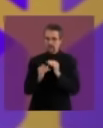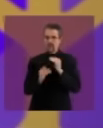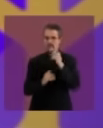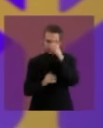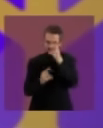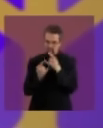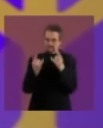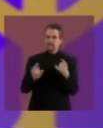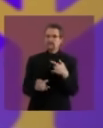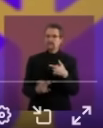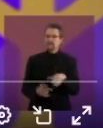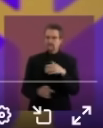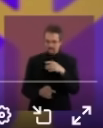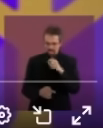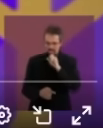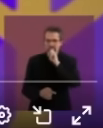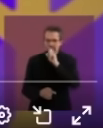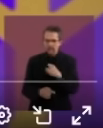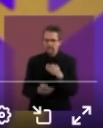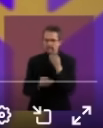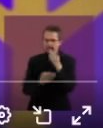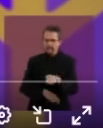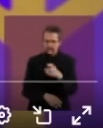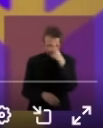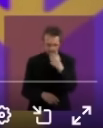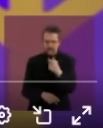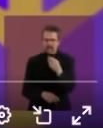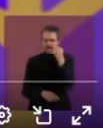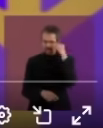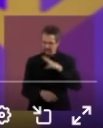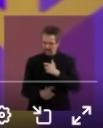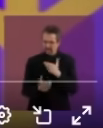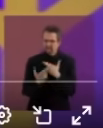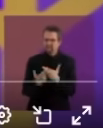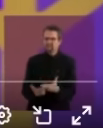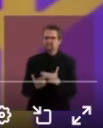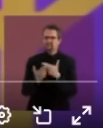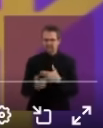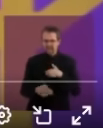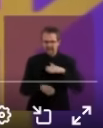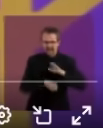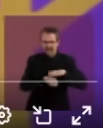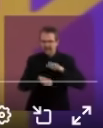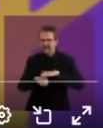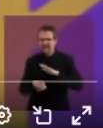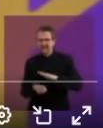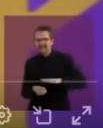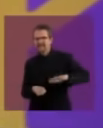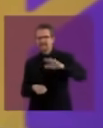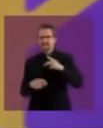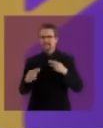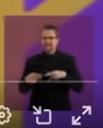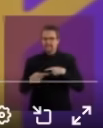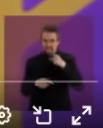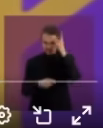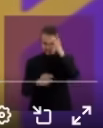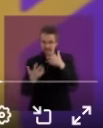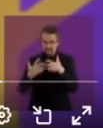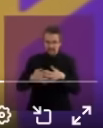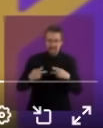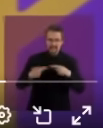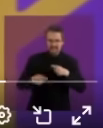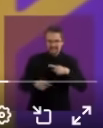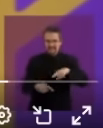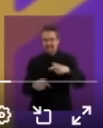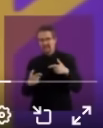mayores reservas del Banco de México. Hoy quiero hacer un llamado a todos y a todas, a empresarios, a clases medias, a trabajadores,